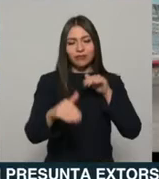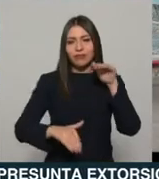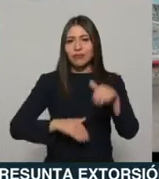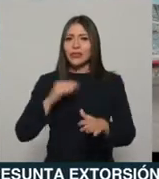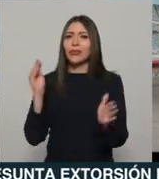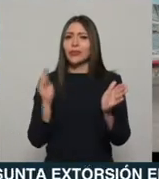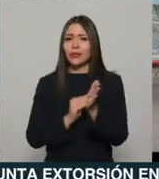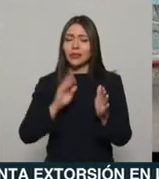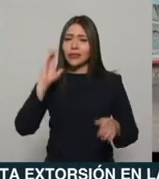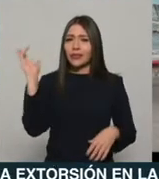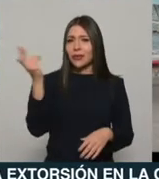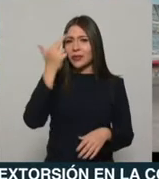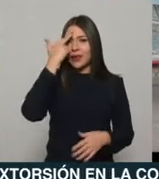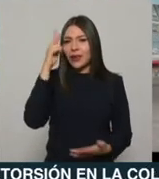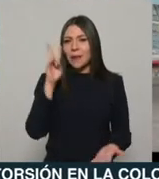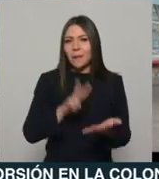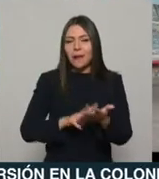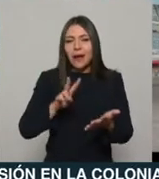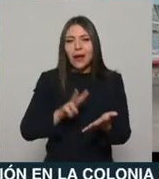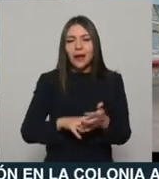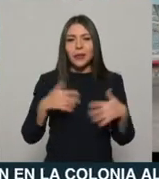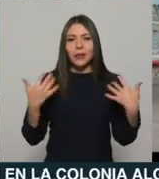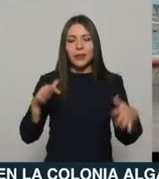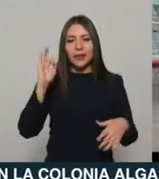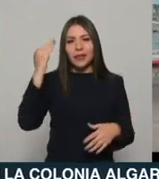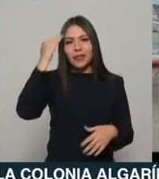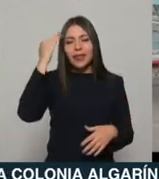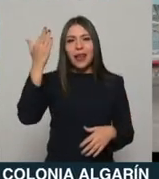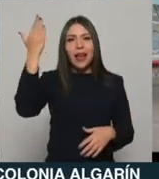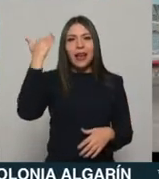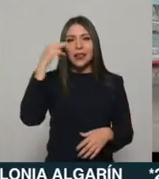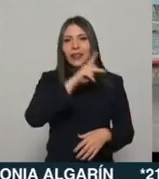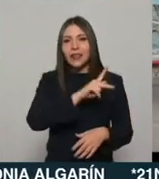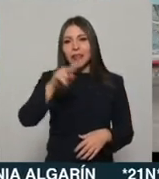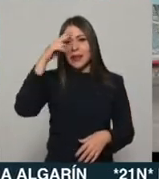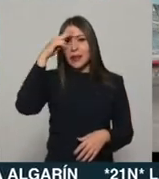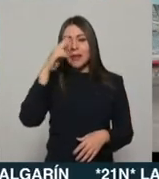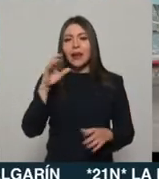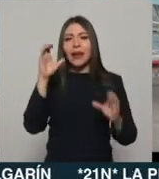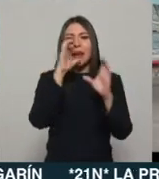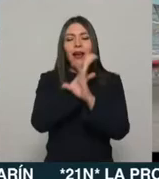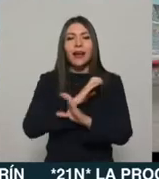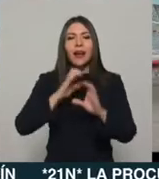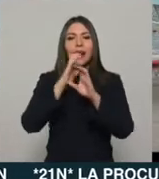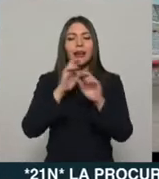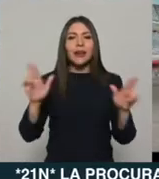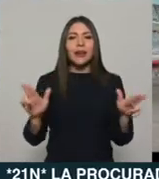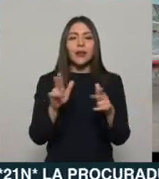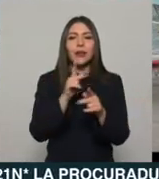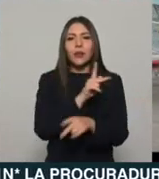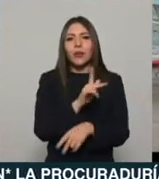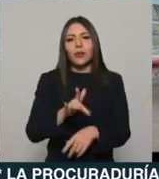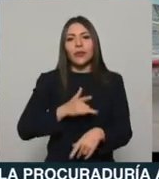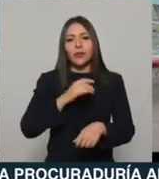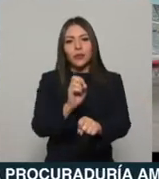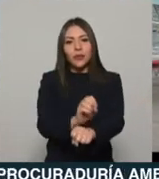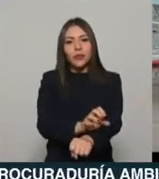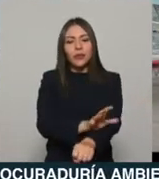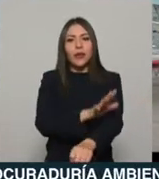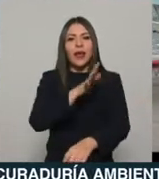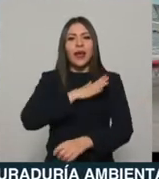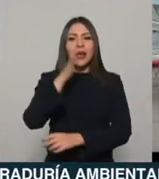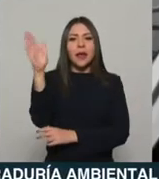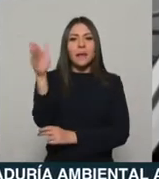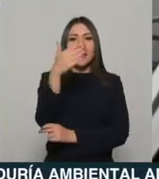esos momentos que hicieron vibrar los corazones de todos los mexicanos cuando se entonó el himno nacional y la bandera de México lució en lo